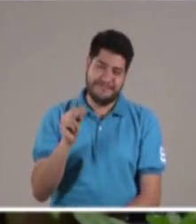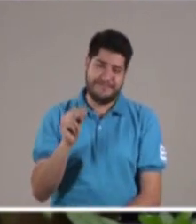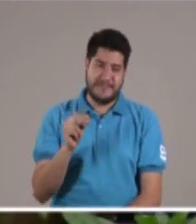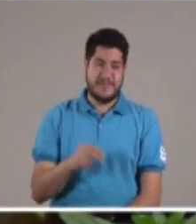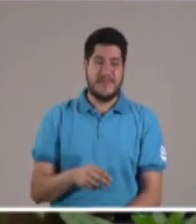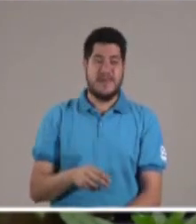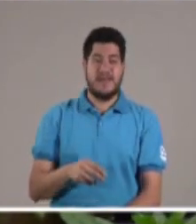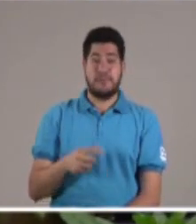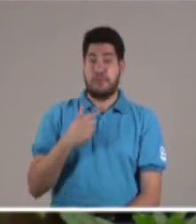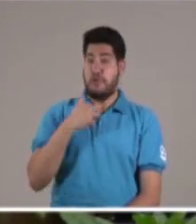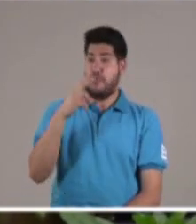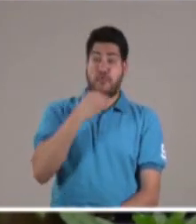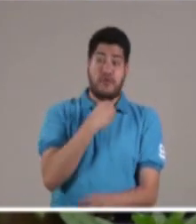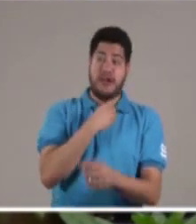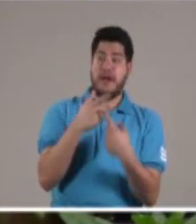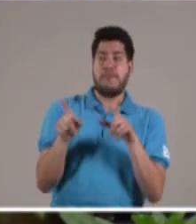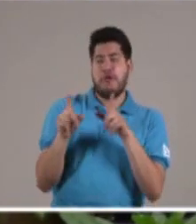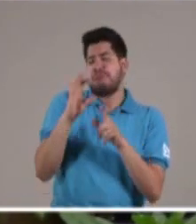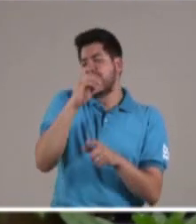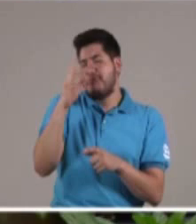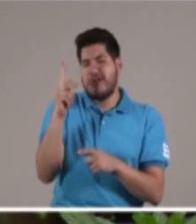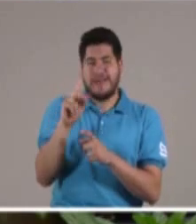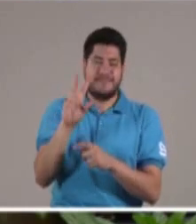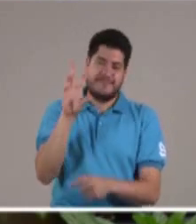yo no quería pero está bueno